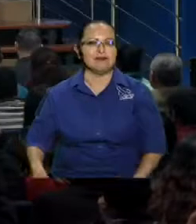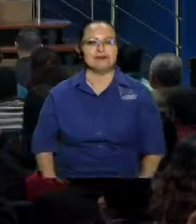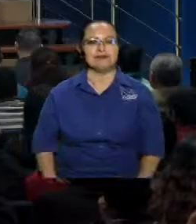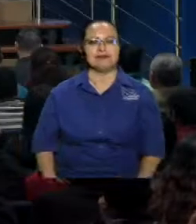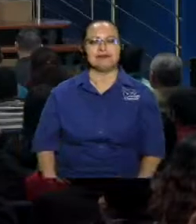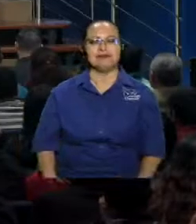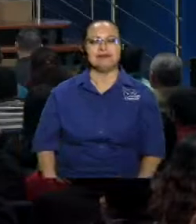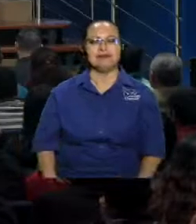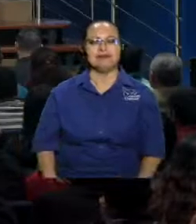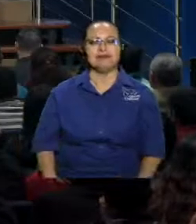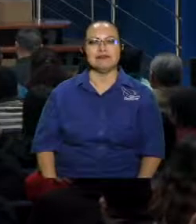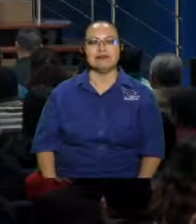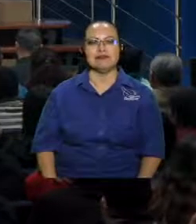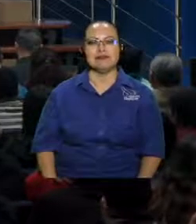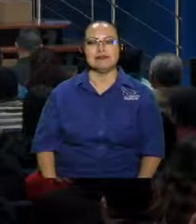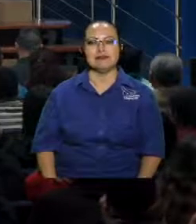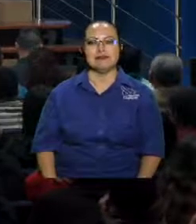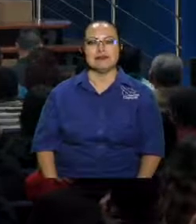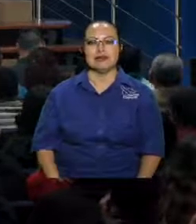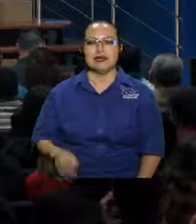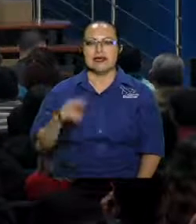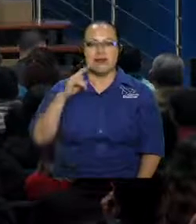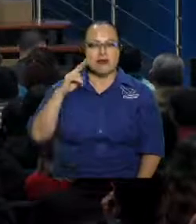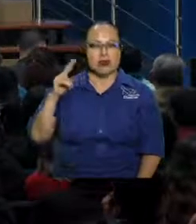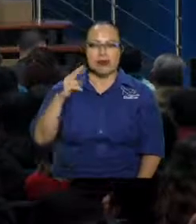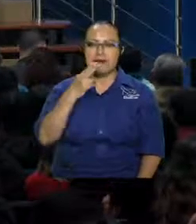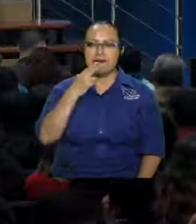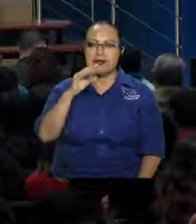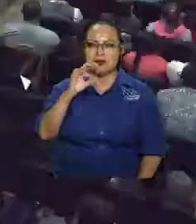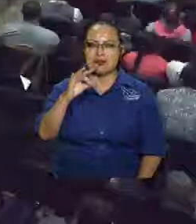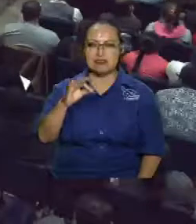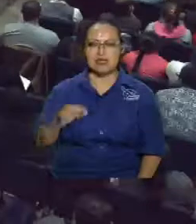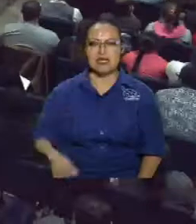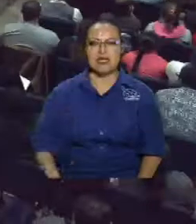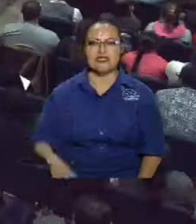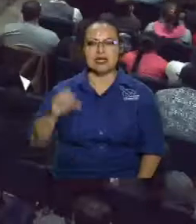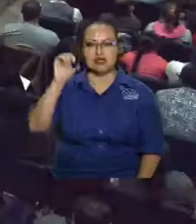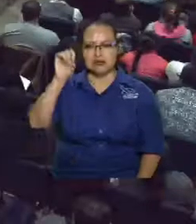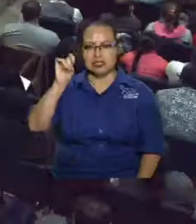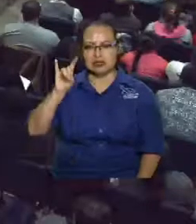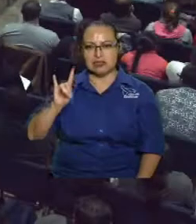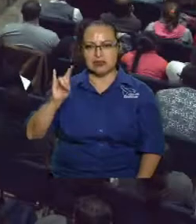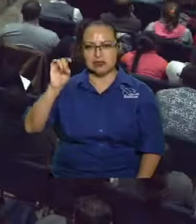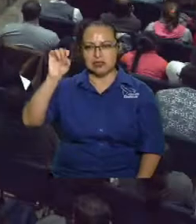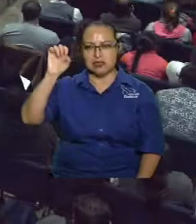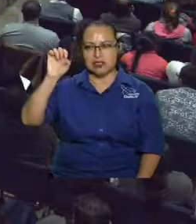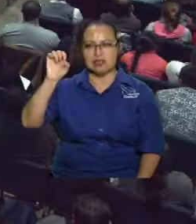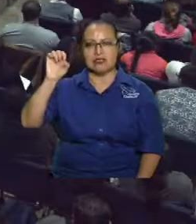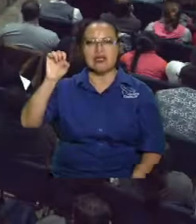¿Sabe? Aquí veo unos hermanos de Phoenix.